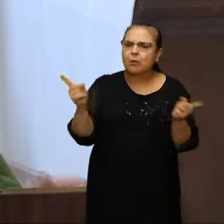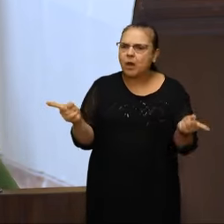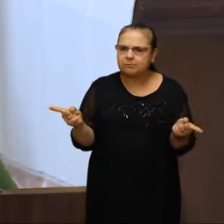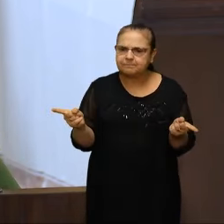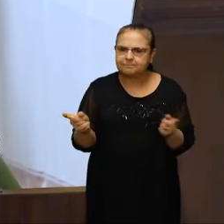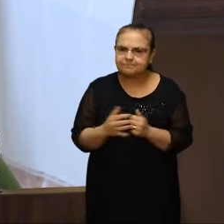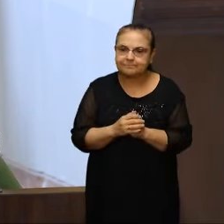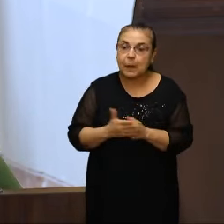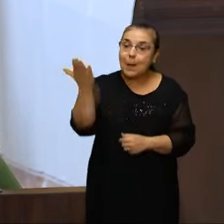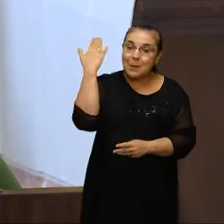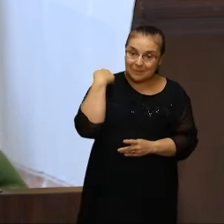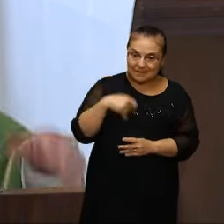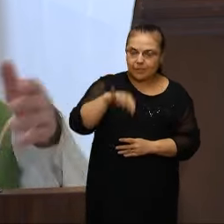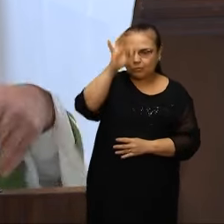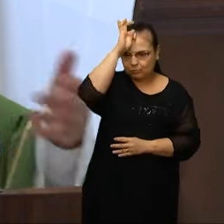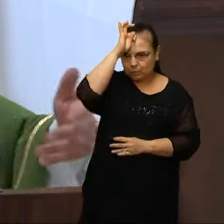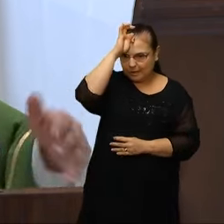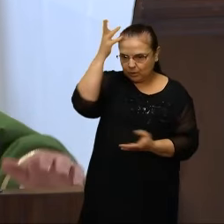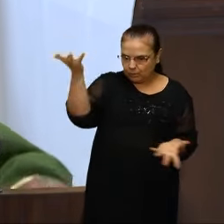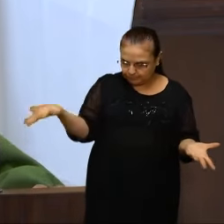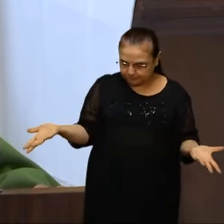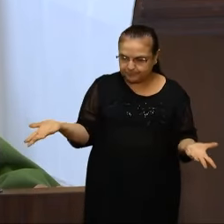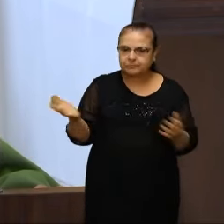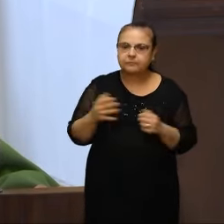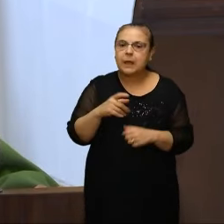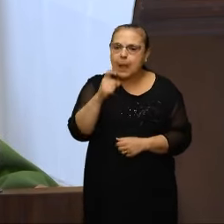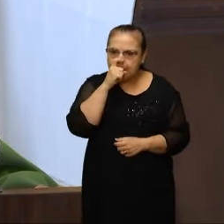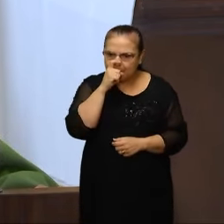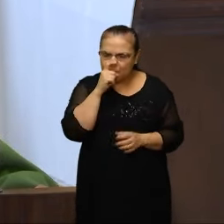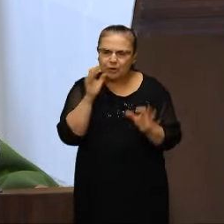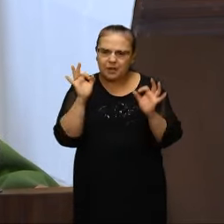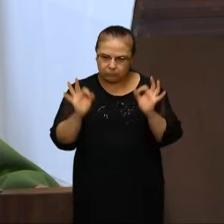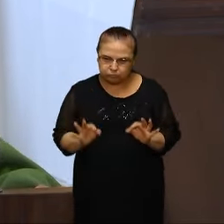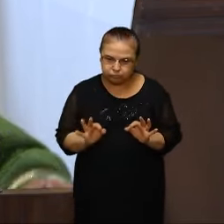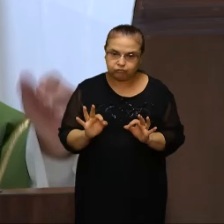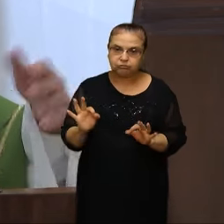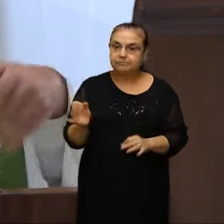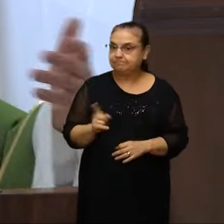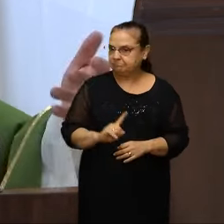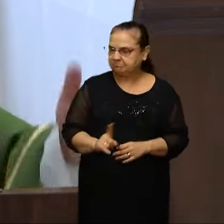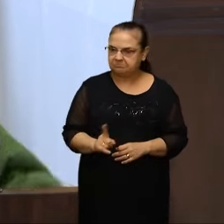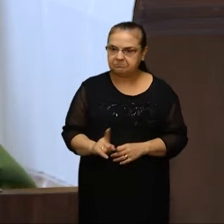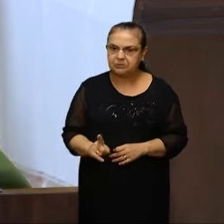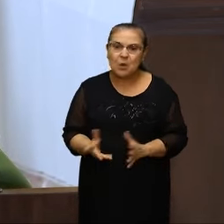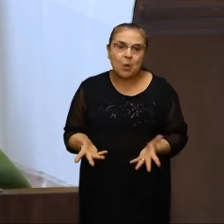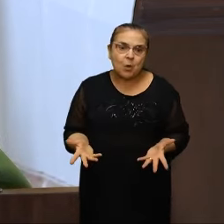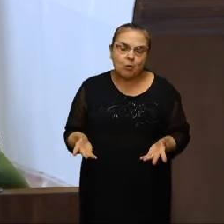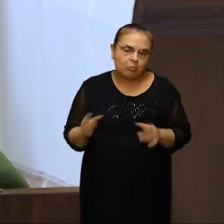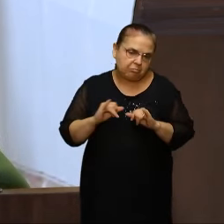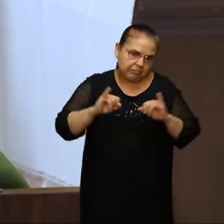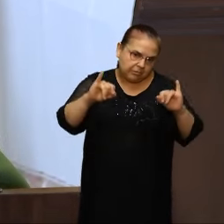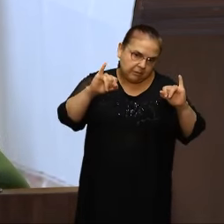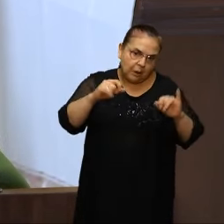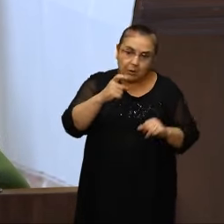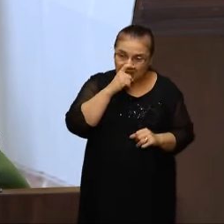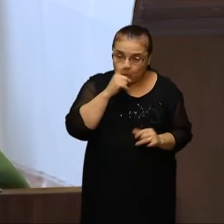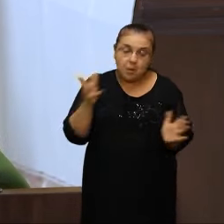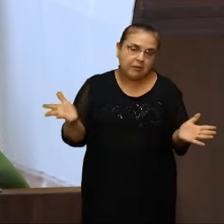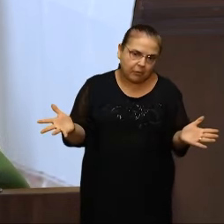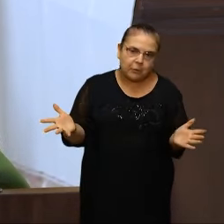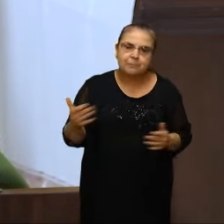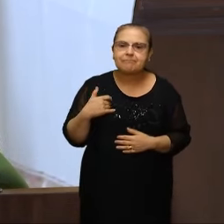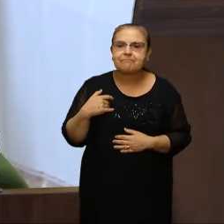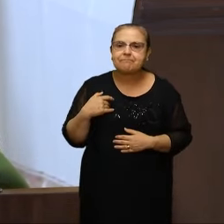El pasado domingo, aunque no fuese una memoria obligatoria, aunque fuese una conmemoración o un recuerdo,